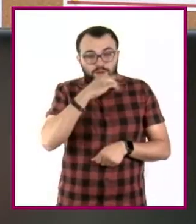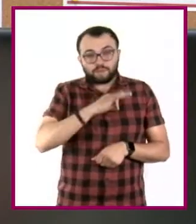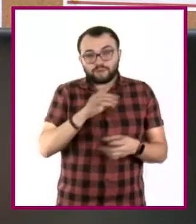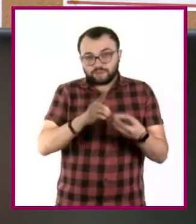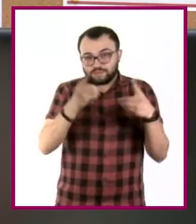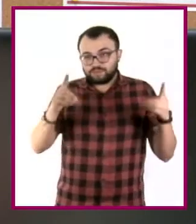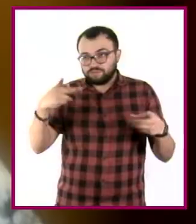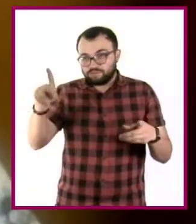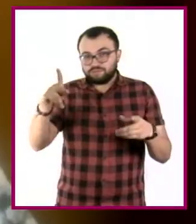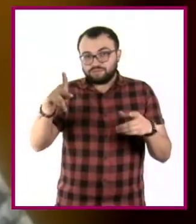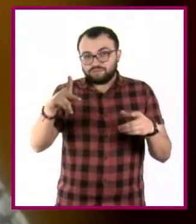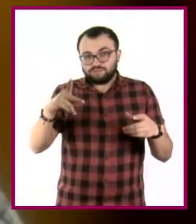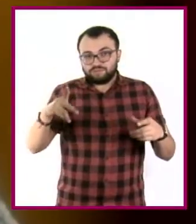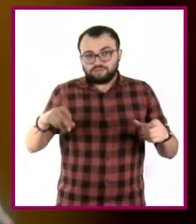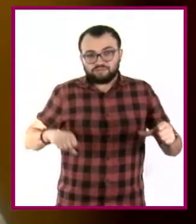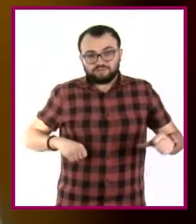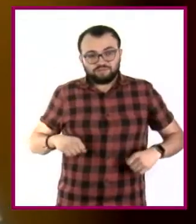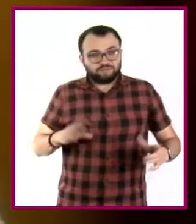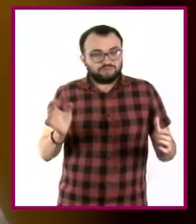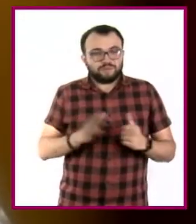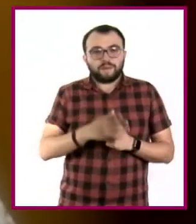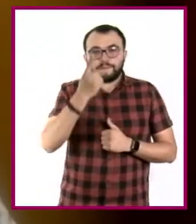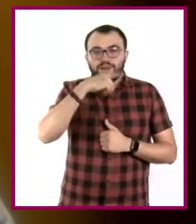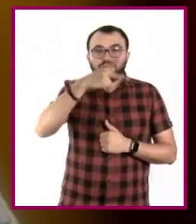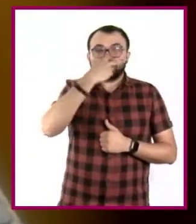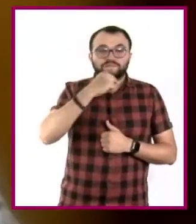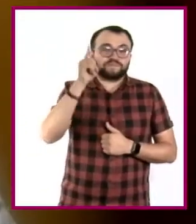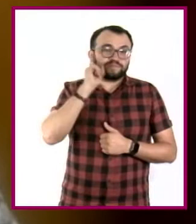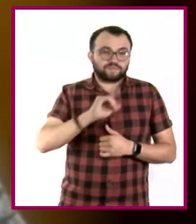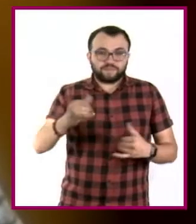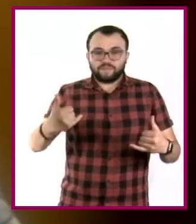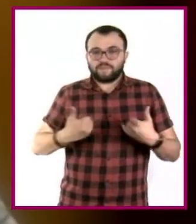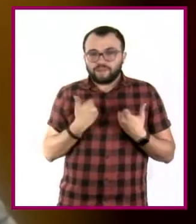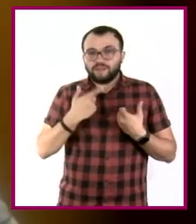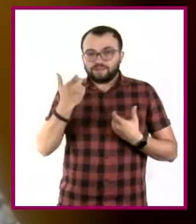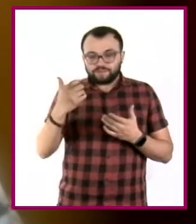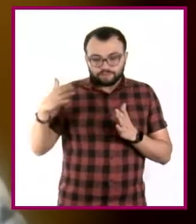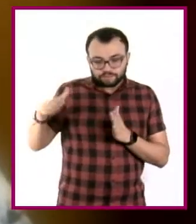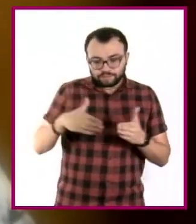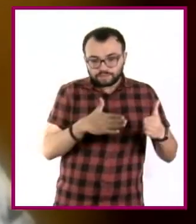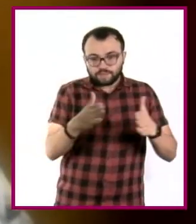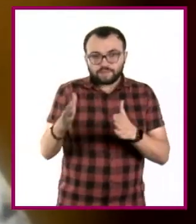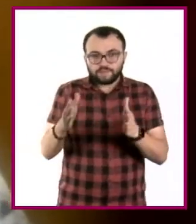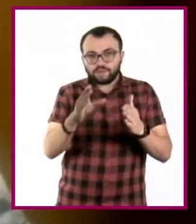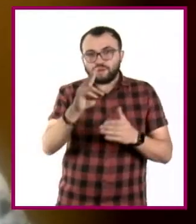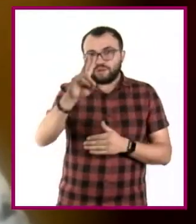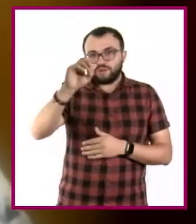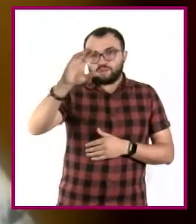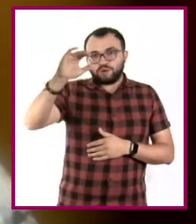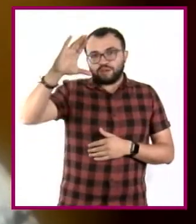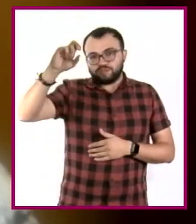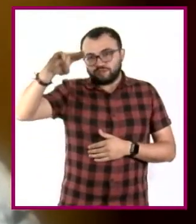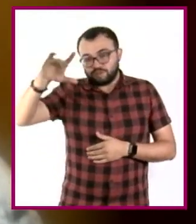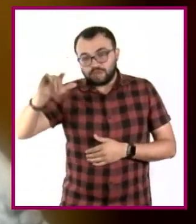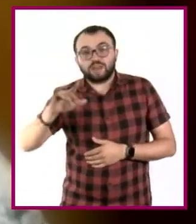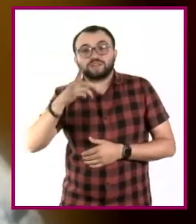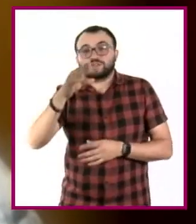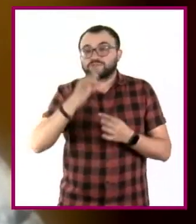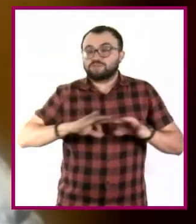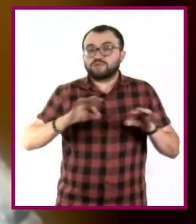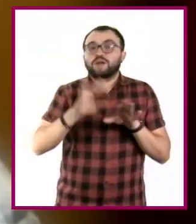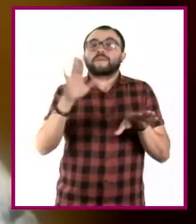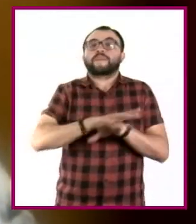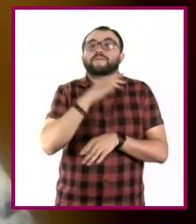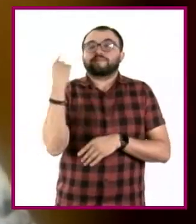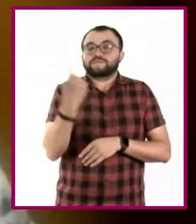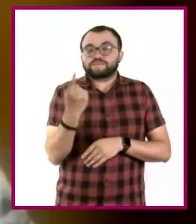desarrollar sus habilidades? Para hombres y mujeres jóvenes, la orientación vocacional es muy importante porque estamos